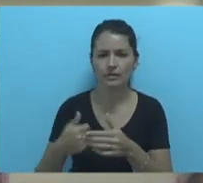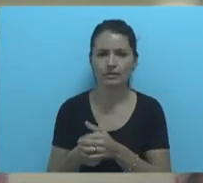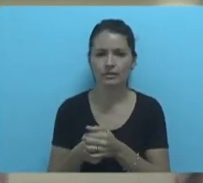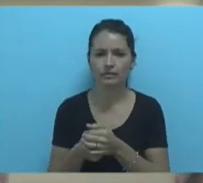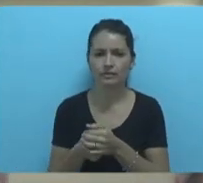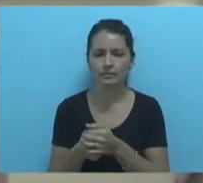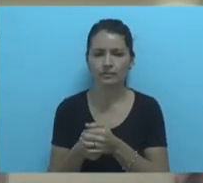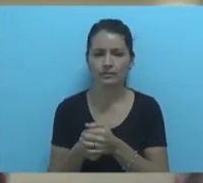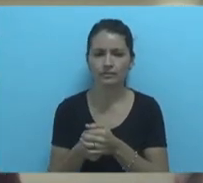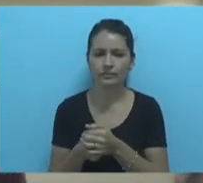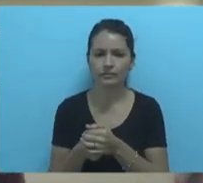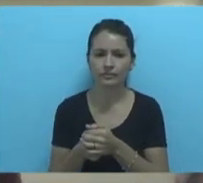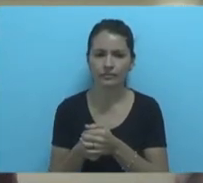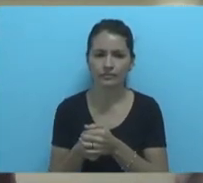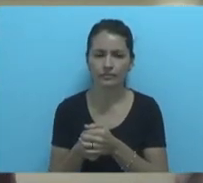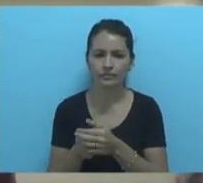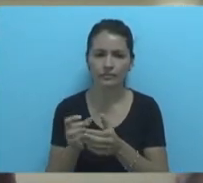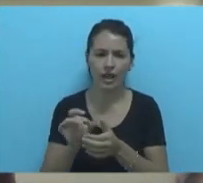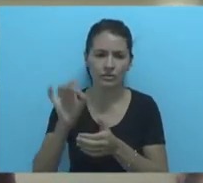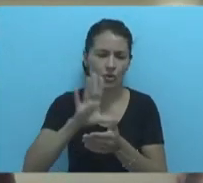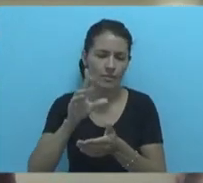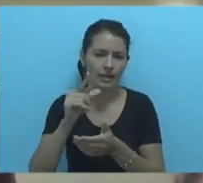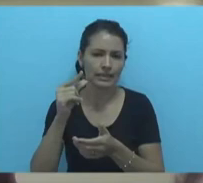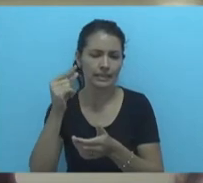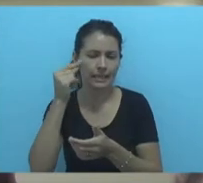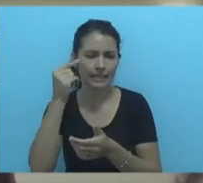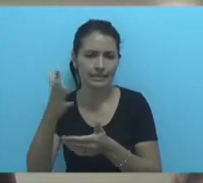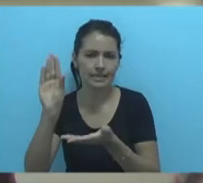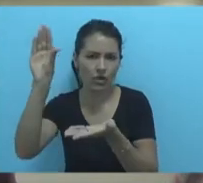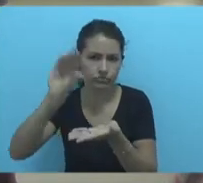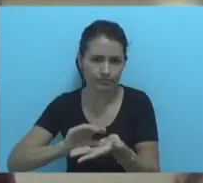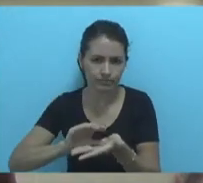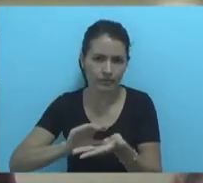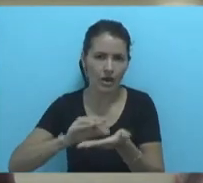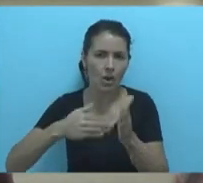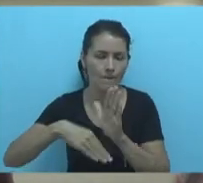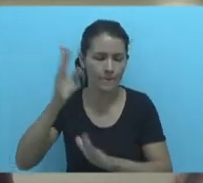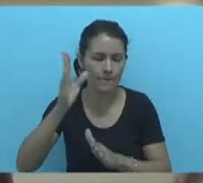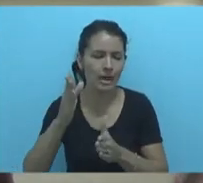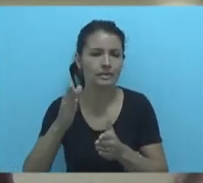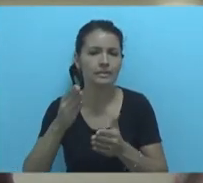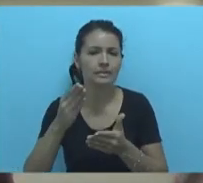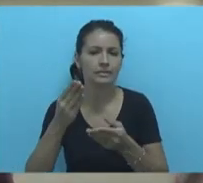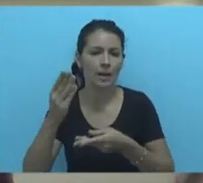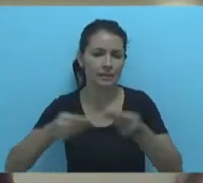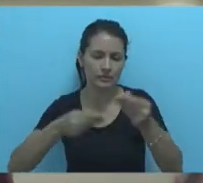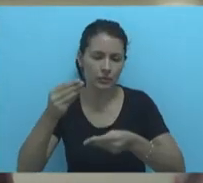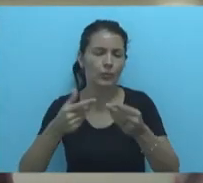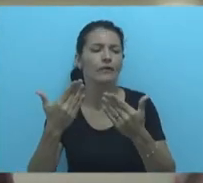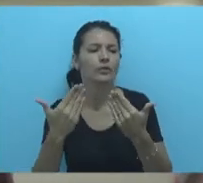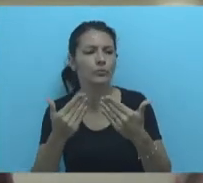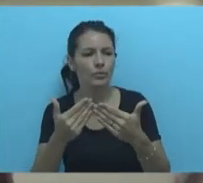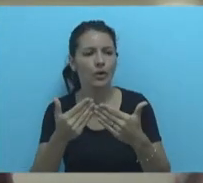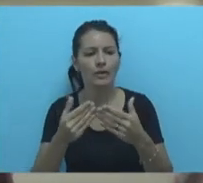solo 35 partidas inmobiliarias, ¿no? Y tiene por objeto justamente coordinar capacidades operativas, crear